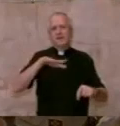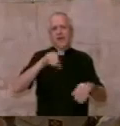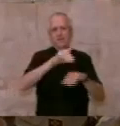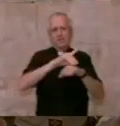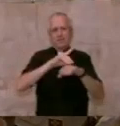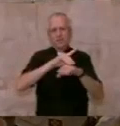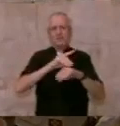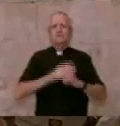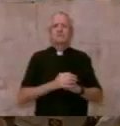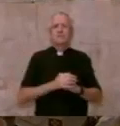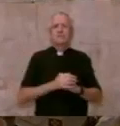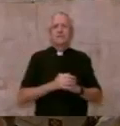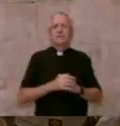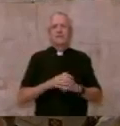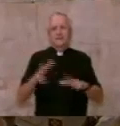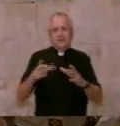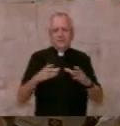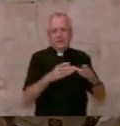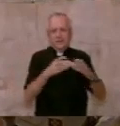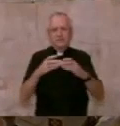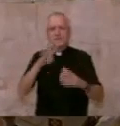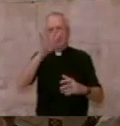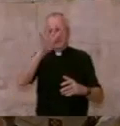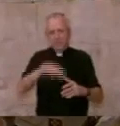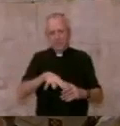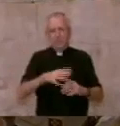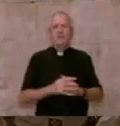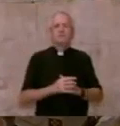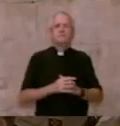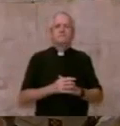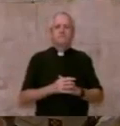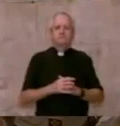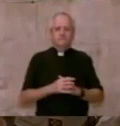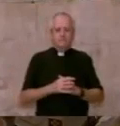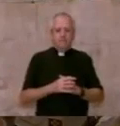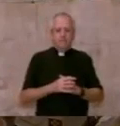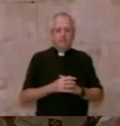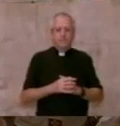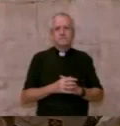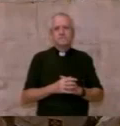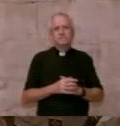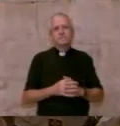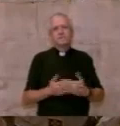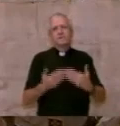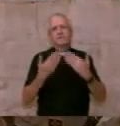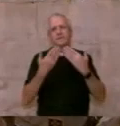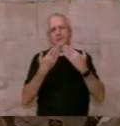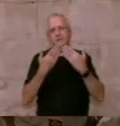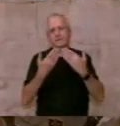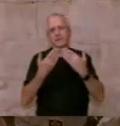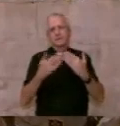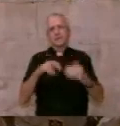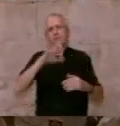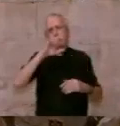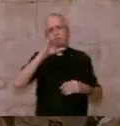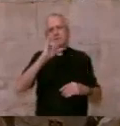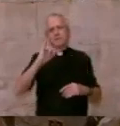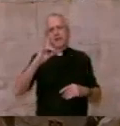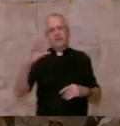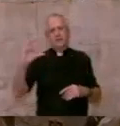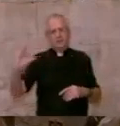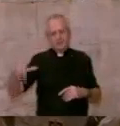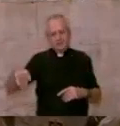de Barcelona me nombró secretario general y canciller de la Curia. I Monsenyor Xavier